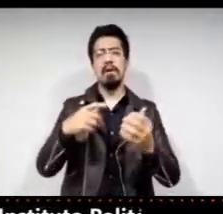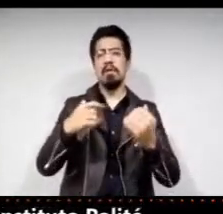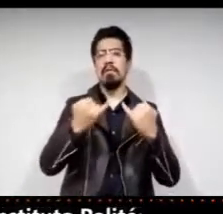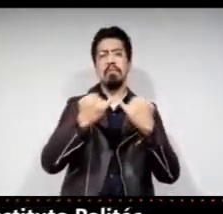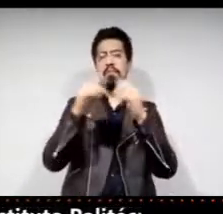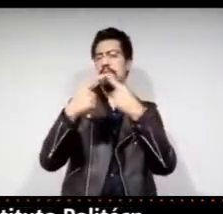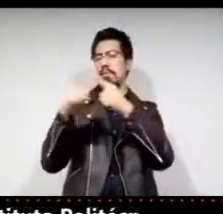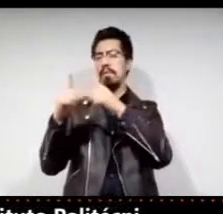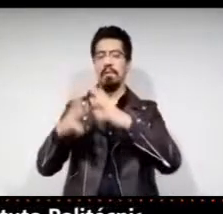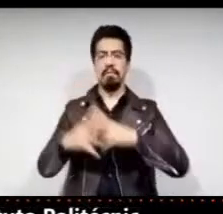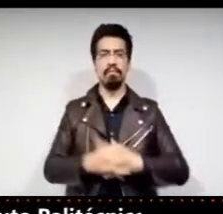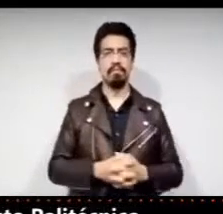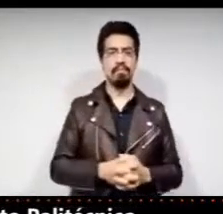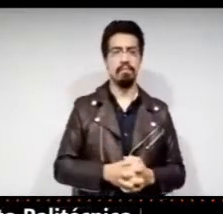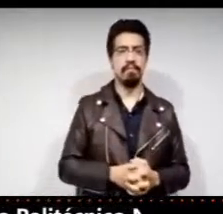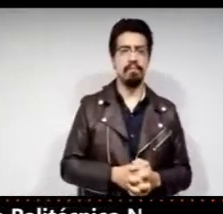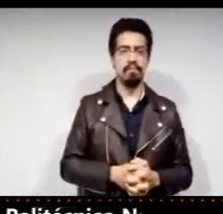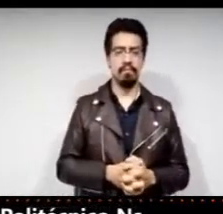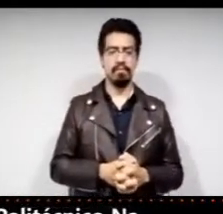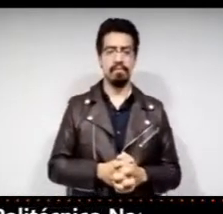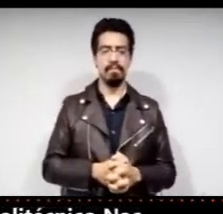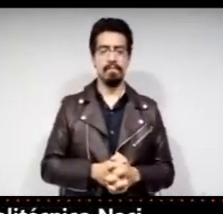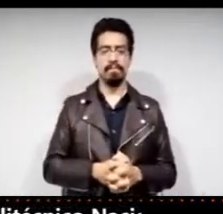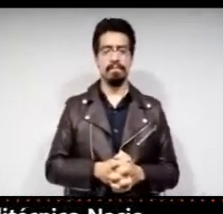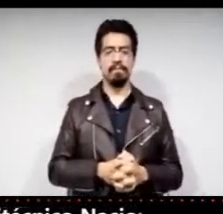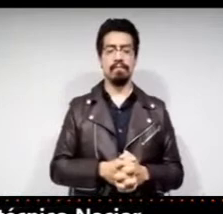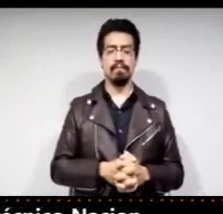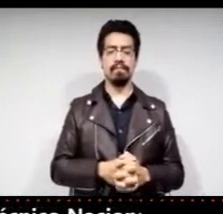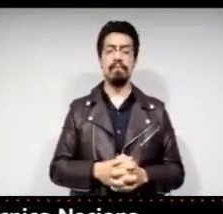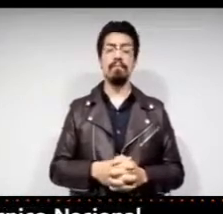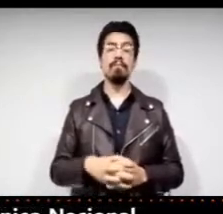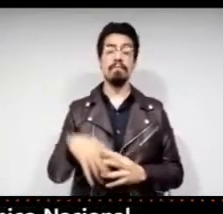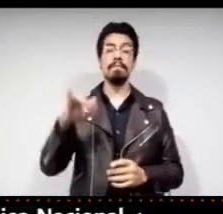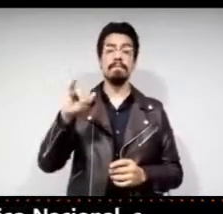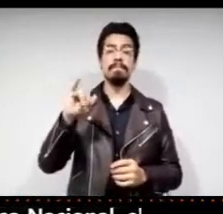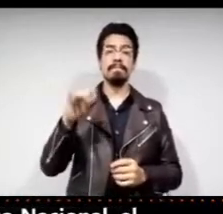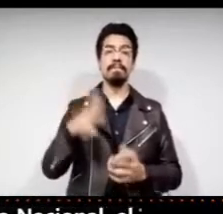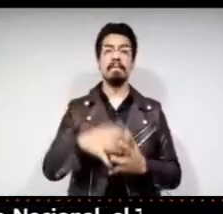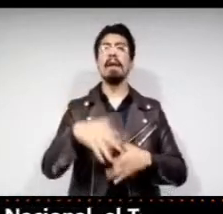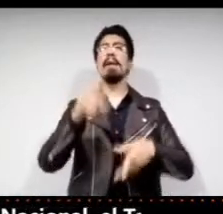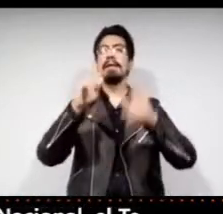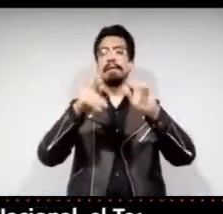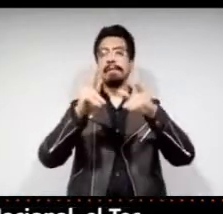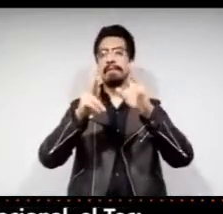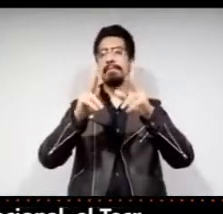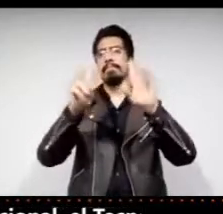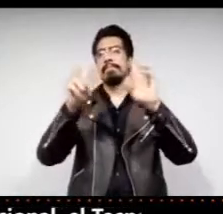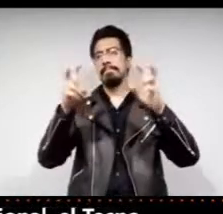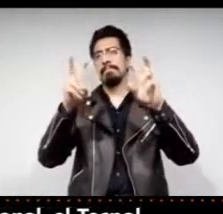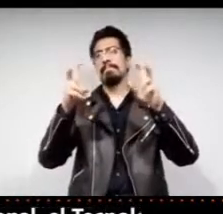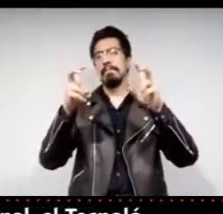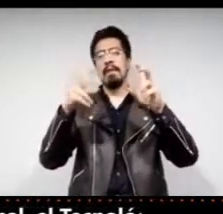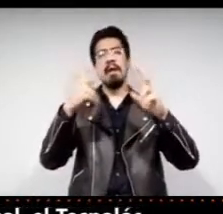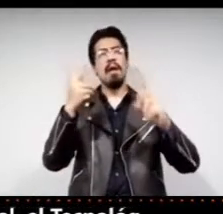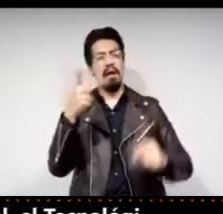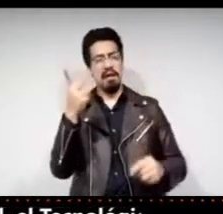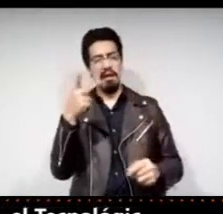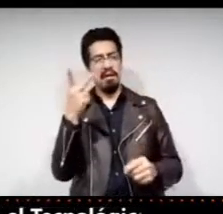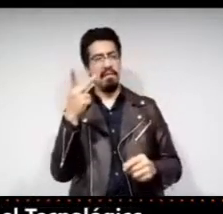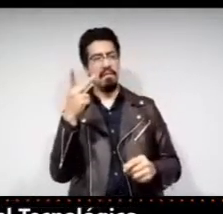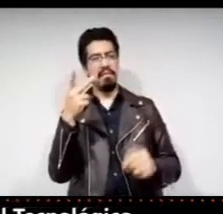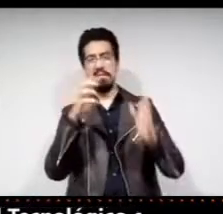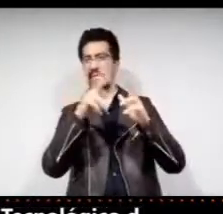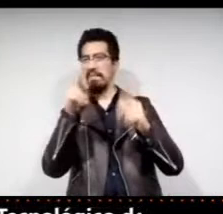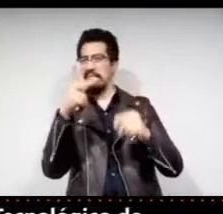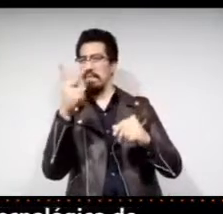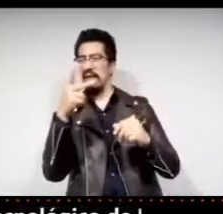educativa. Claro. Claro, claro. Digo, no, porque hablamos cuando está planteada la pregunta de qué pasa con el